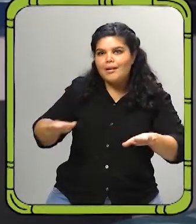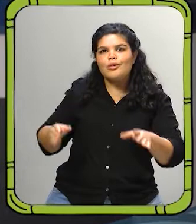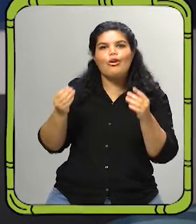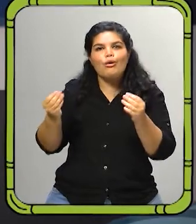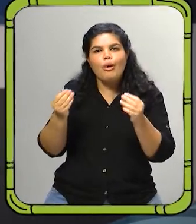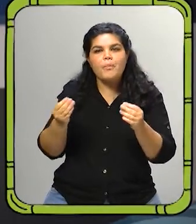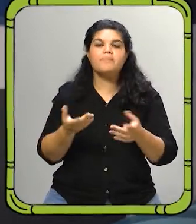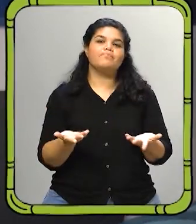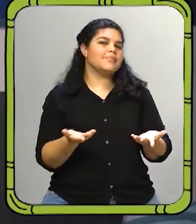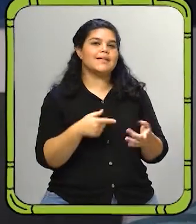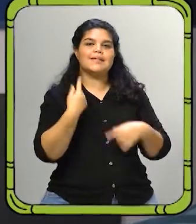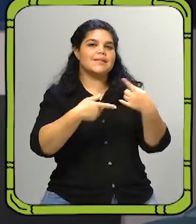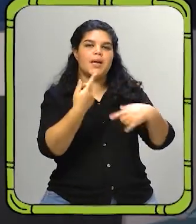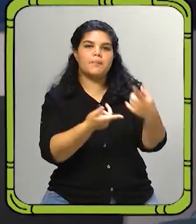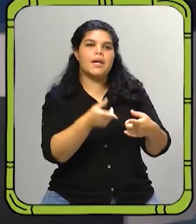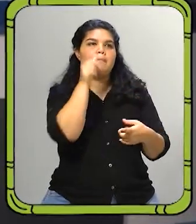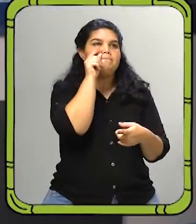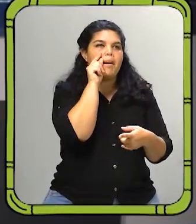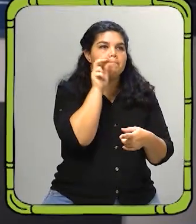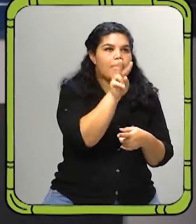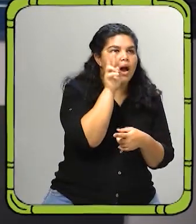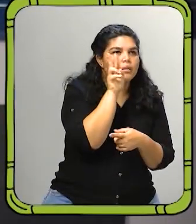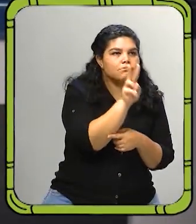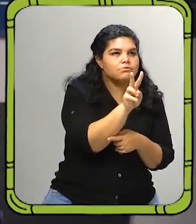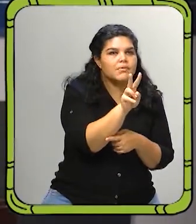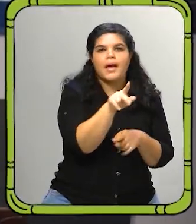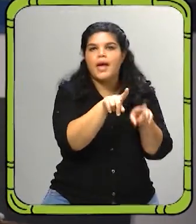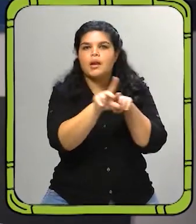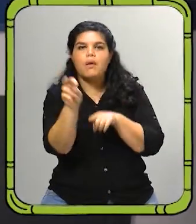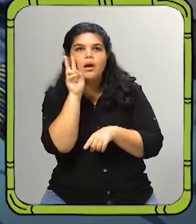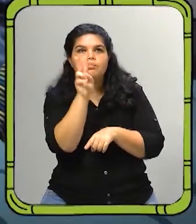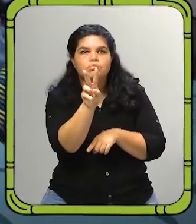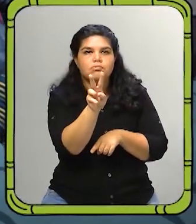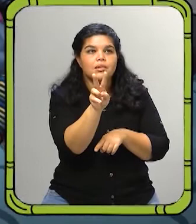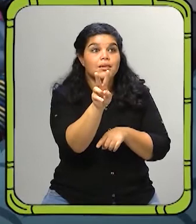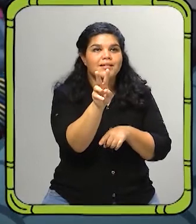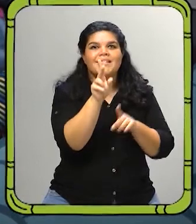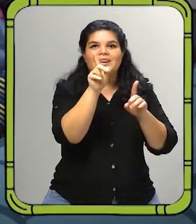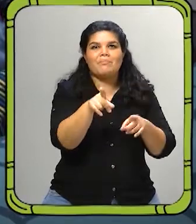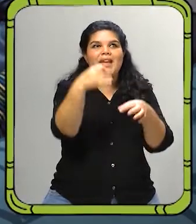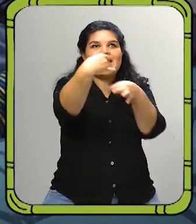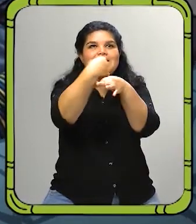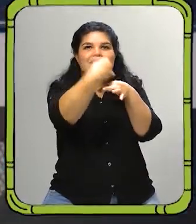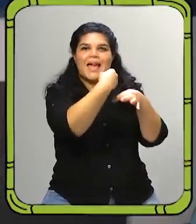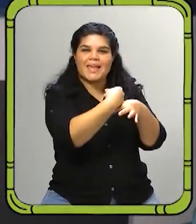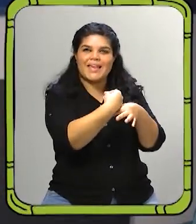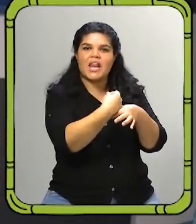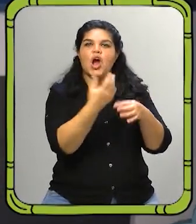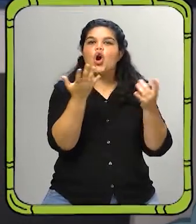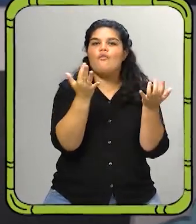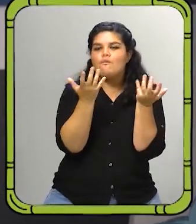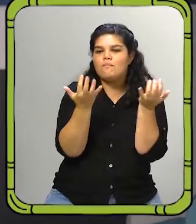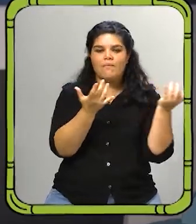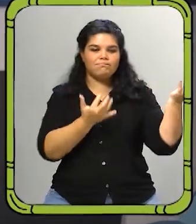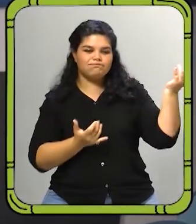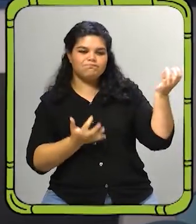tocaba mi viejo o mi hermano, lo miraba y observaba, y también me enseñaban. Wow. Me decían poner los deditos así. Así que